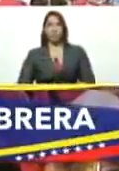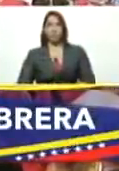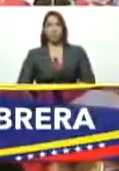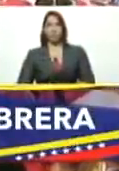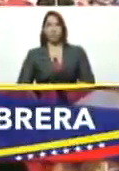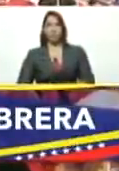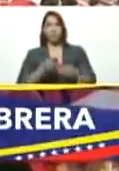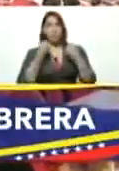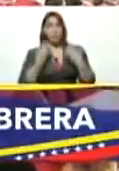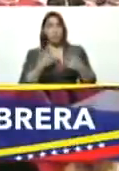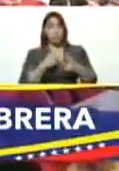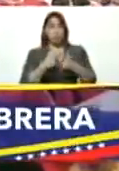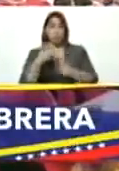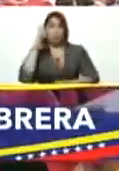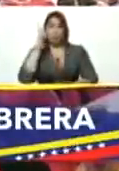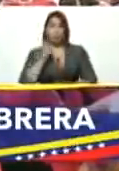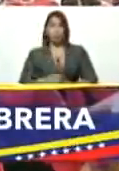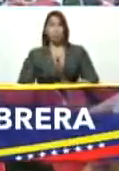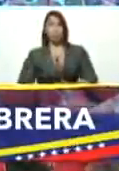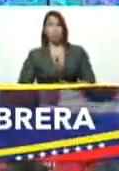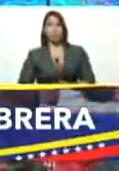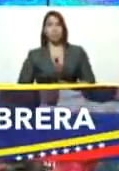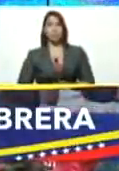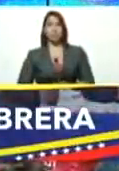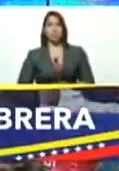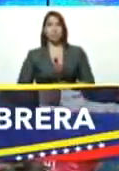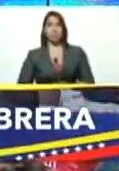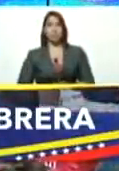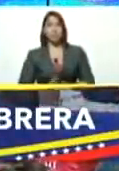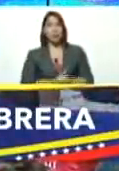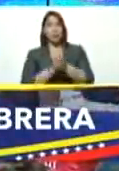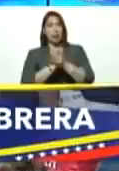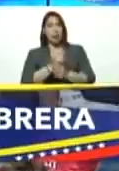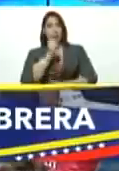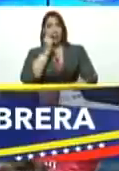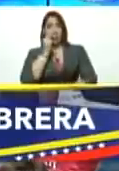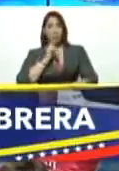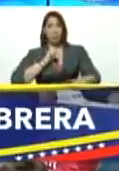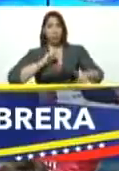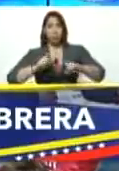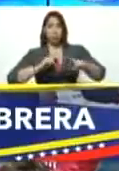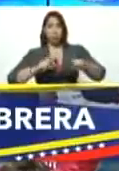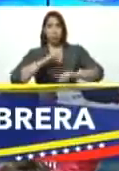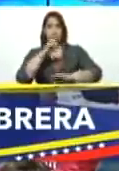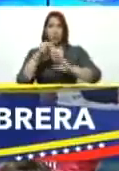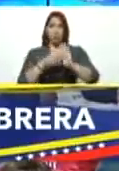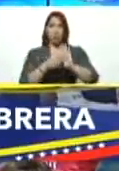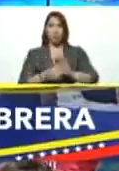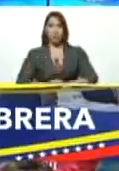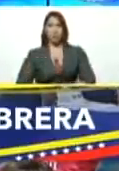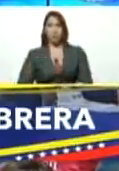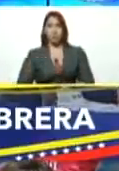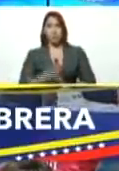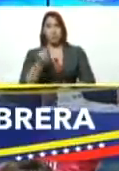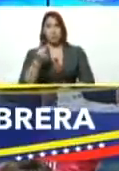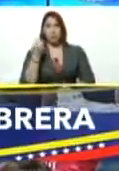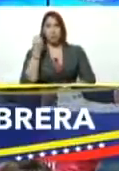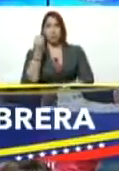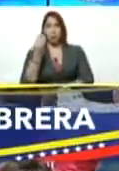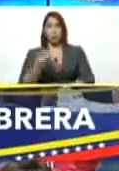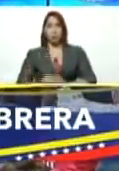bueno entonces vamos a escuchar al compañero coordinador nacional del segundo congreso